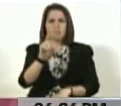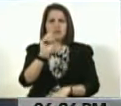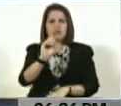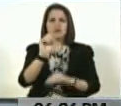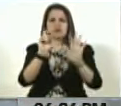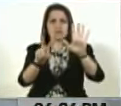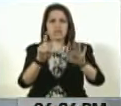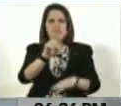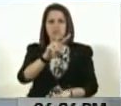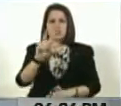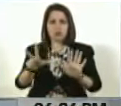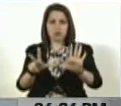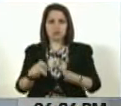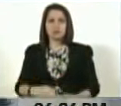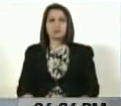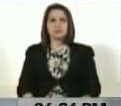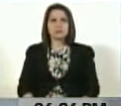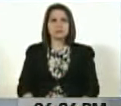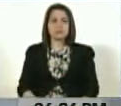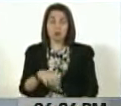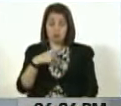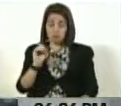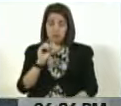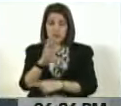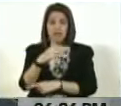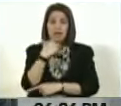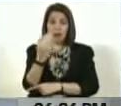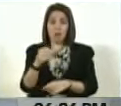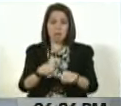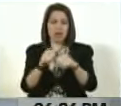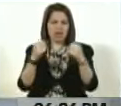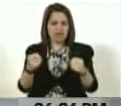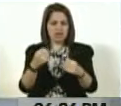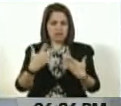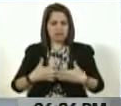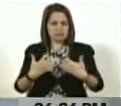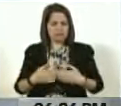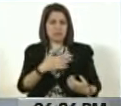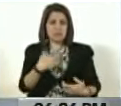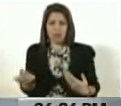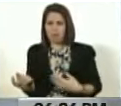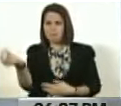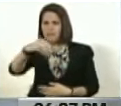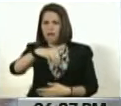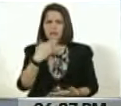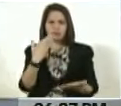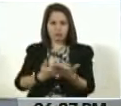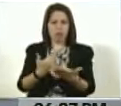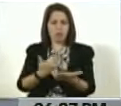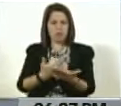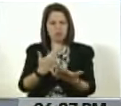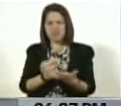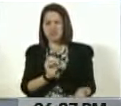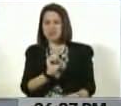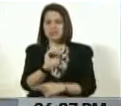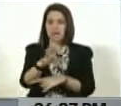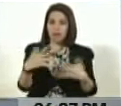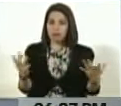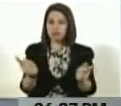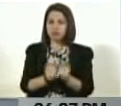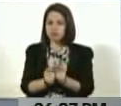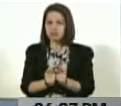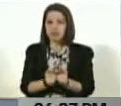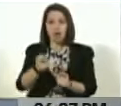0212-862-0728. Un mensaje a las panaderías que quieran sumarse, que estén pensando esta propuesta. ¿Cuál es el mensaje concreto a ese